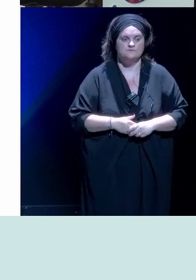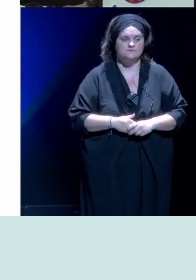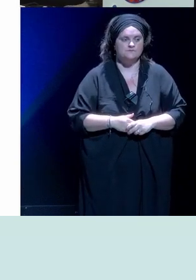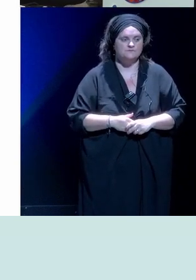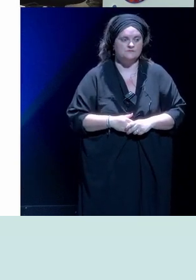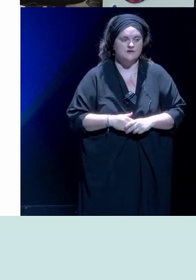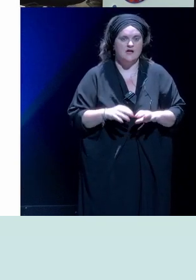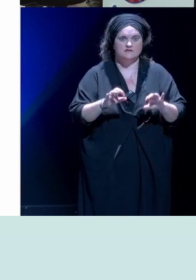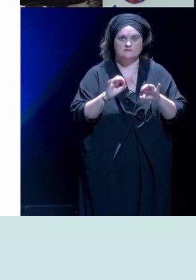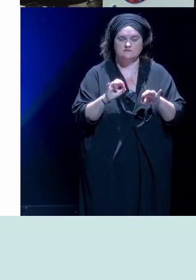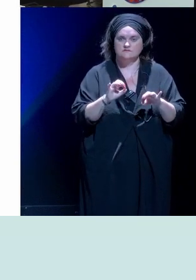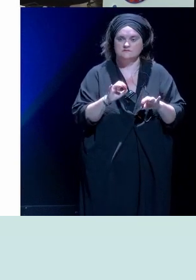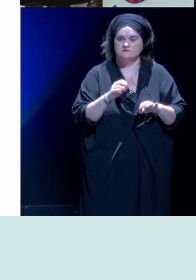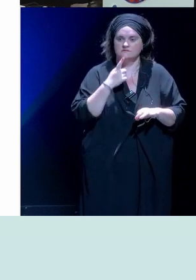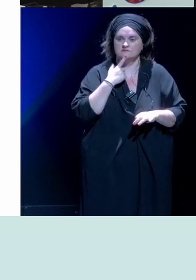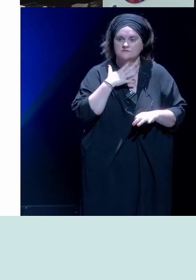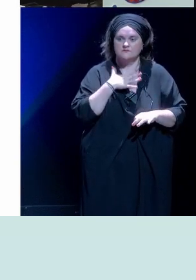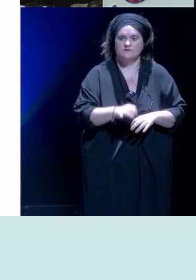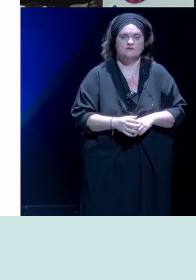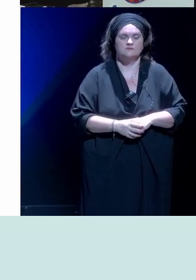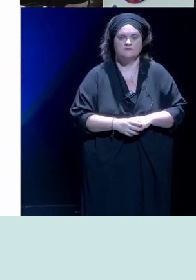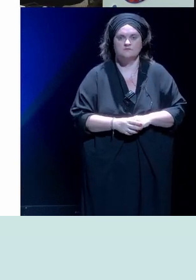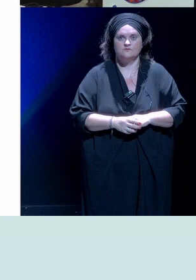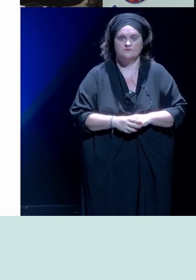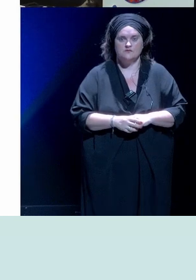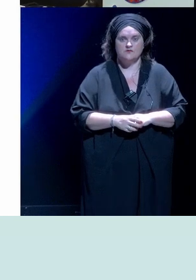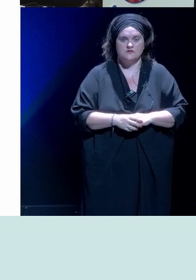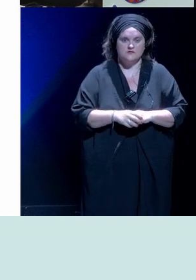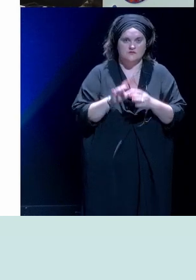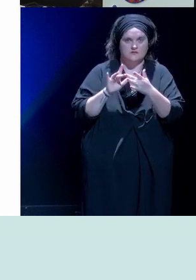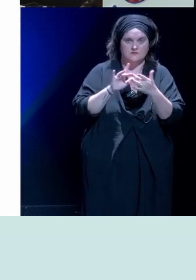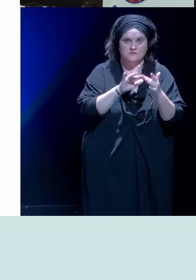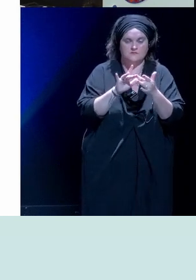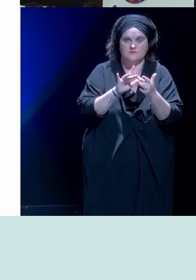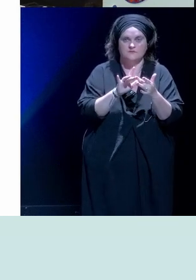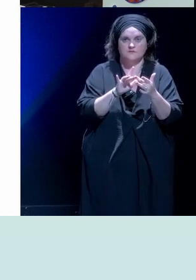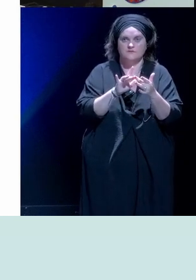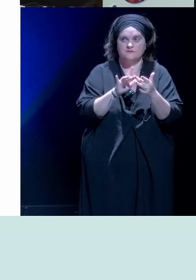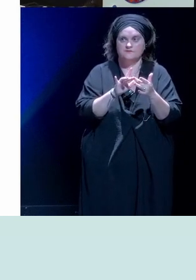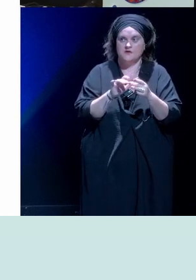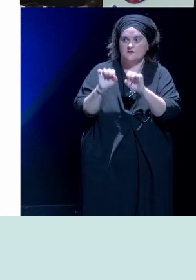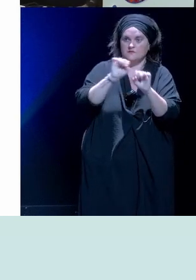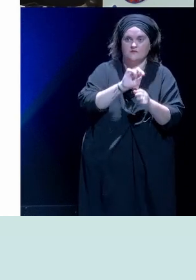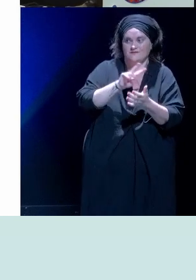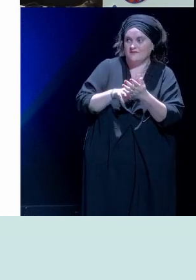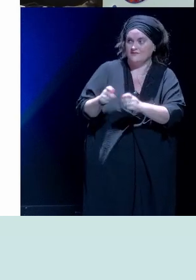De este modo, podemos decir que cuando un vínculo aporta tanto protección como